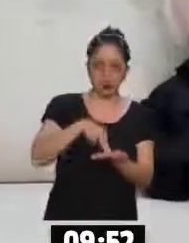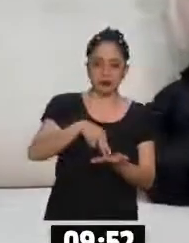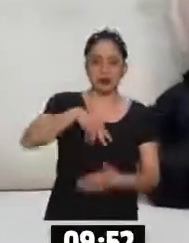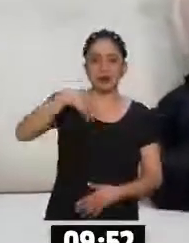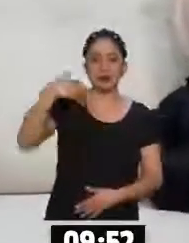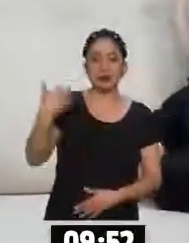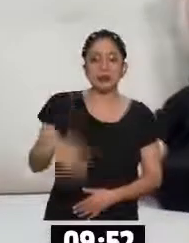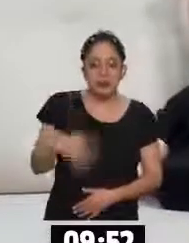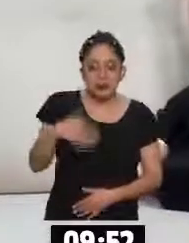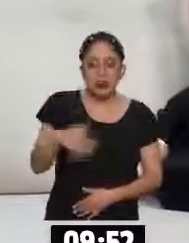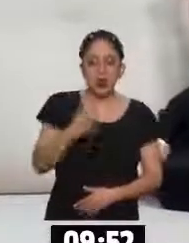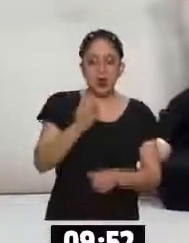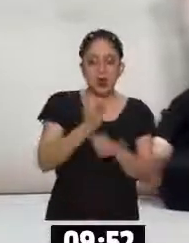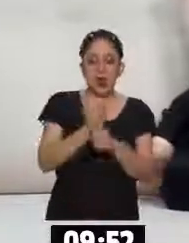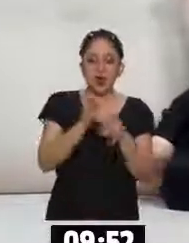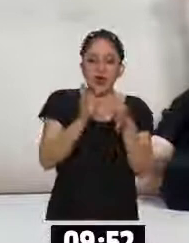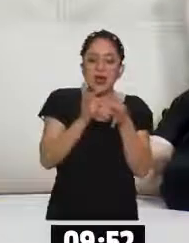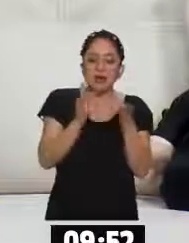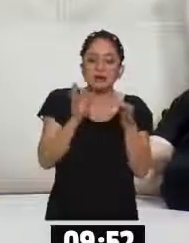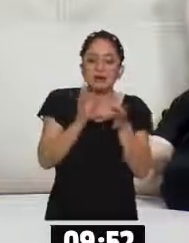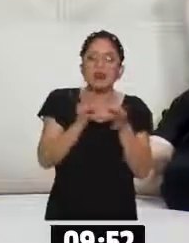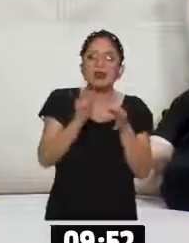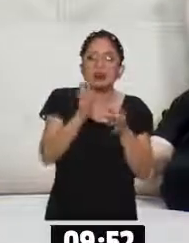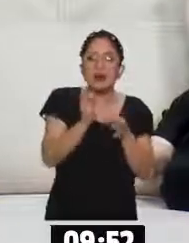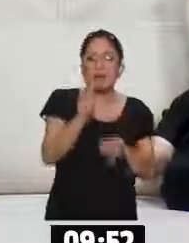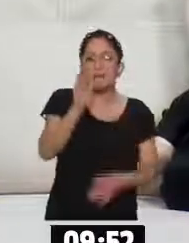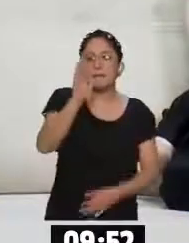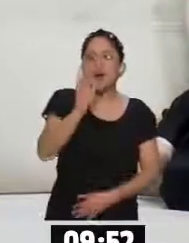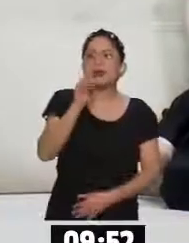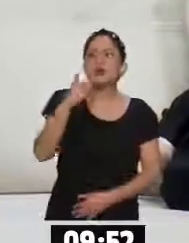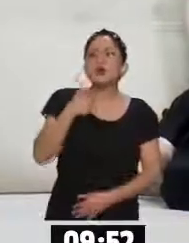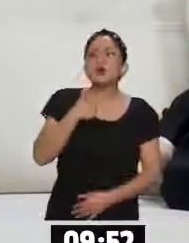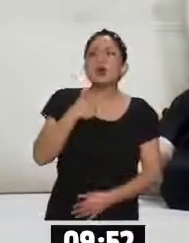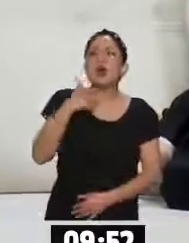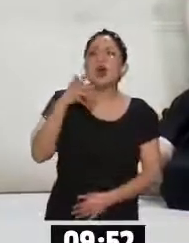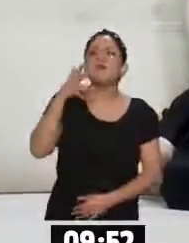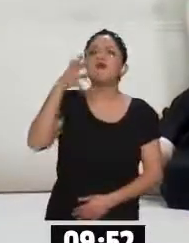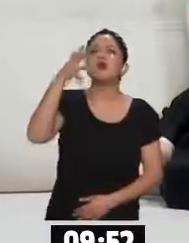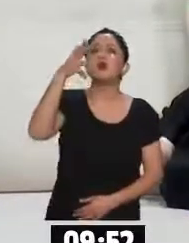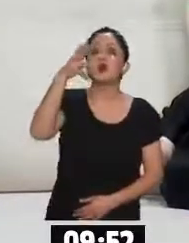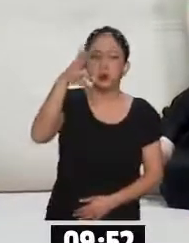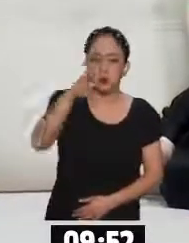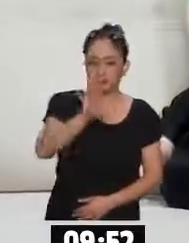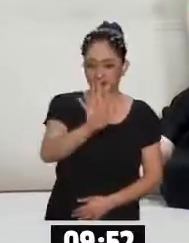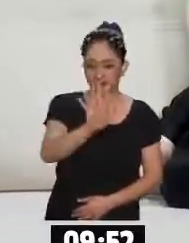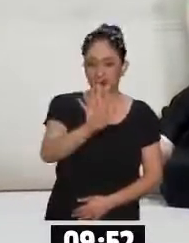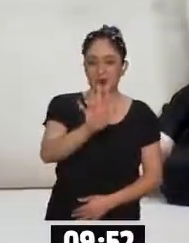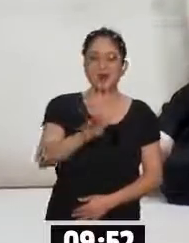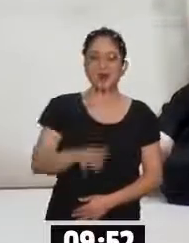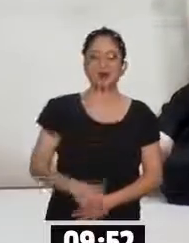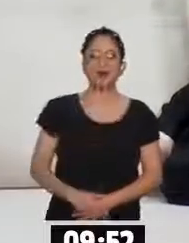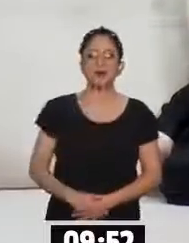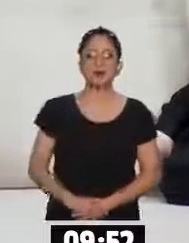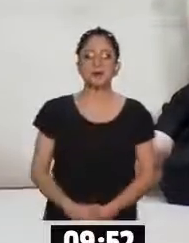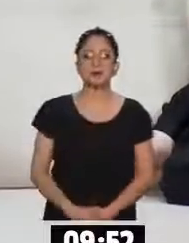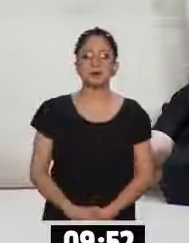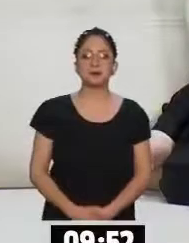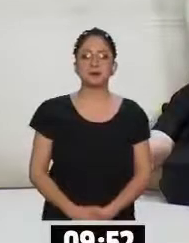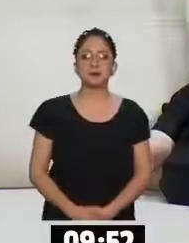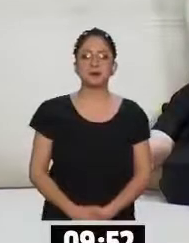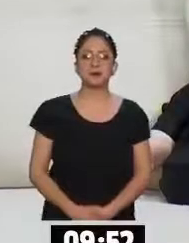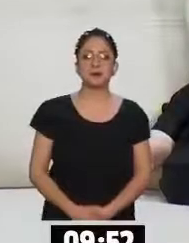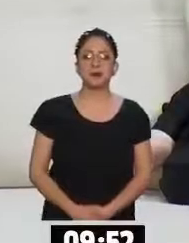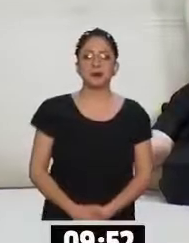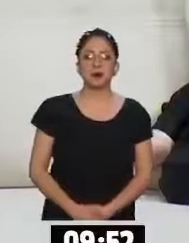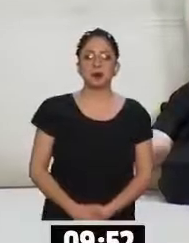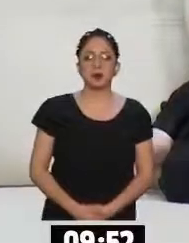vengo del futuro, es más. En unos minutos. También fumaste de la misma, tú. Sí, híjole. No, ok. En unos minutos va